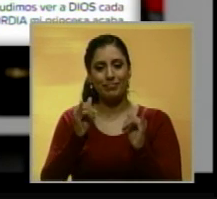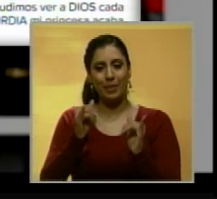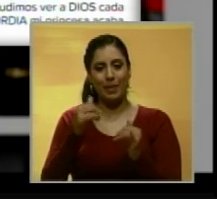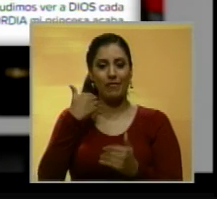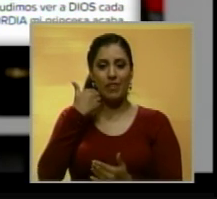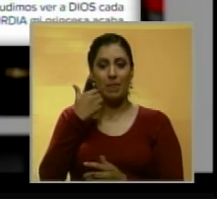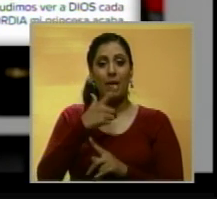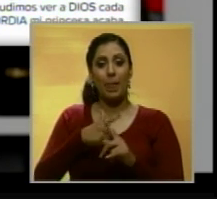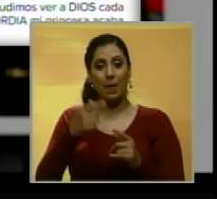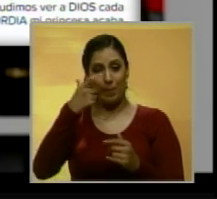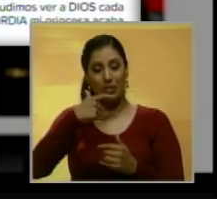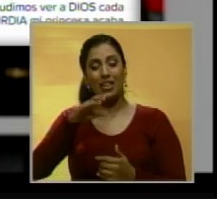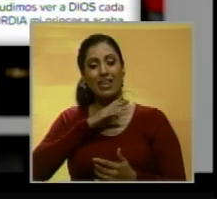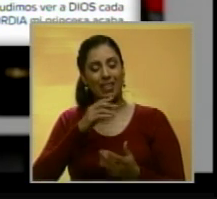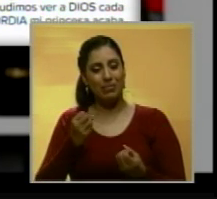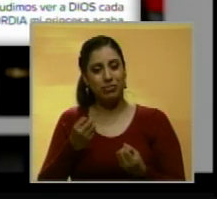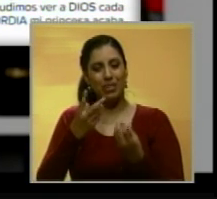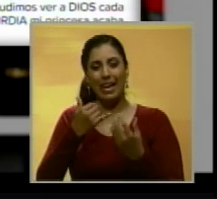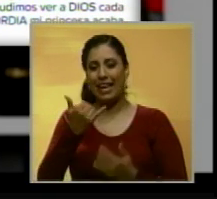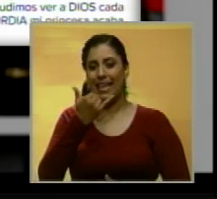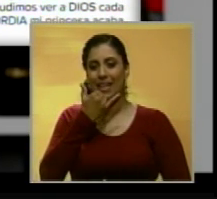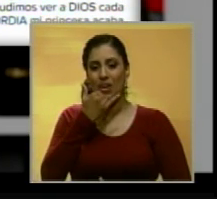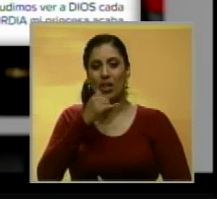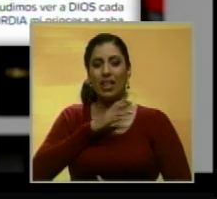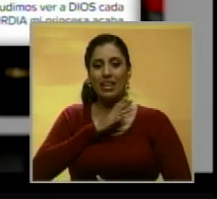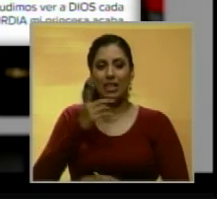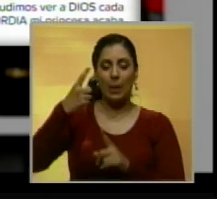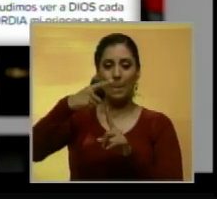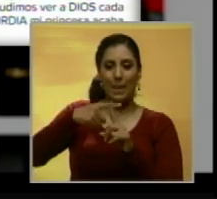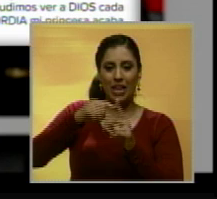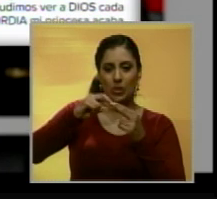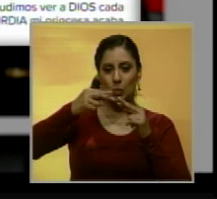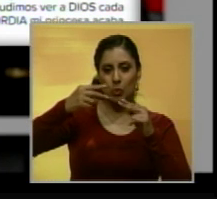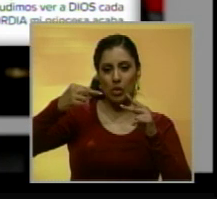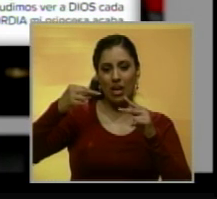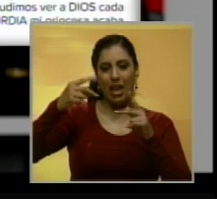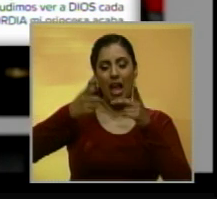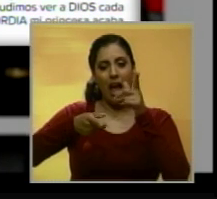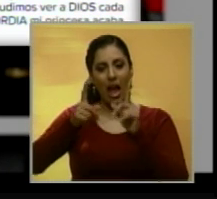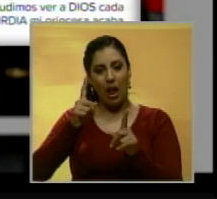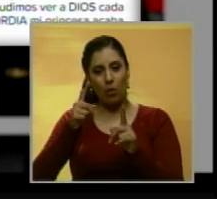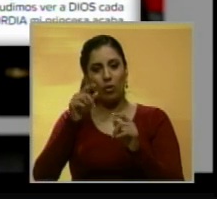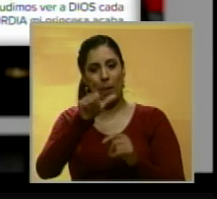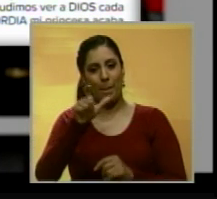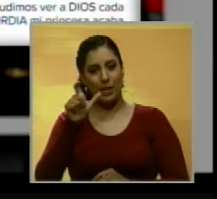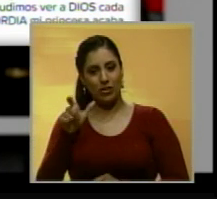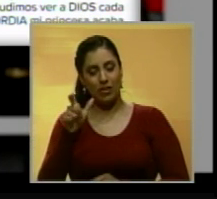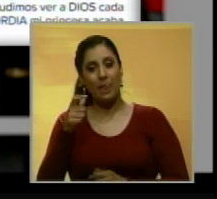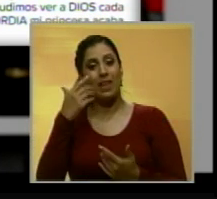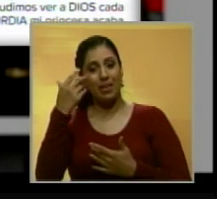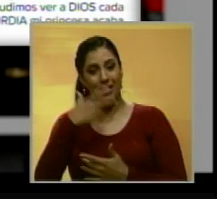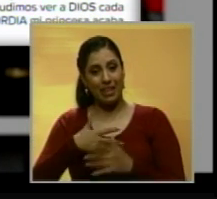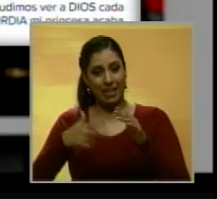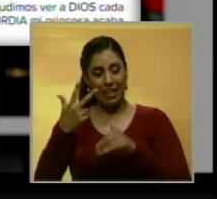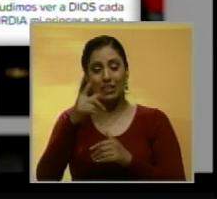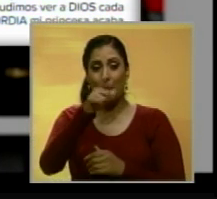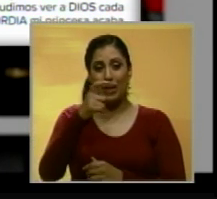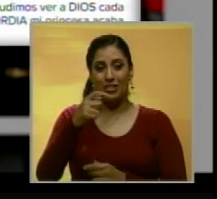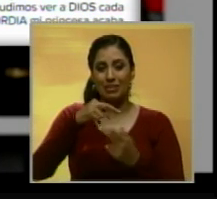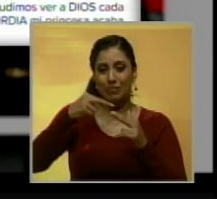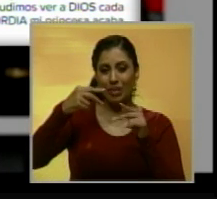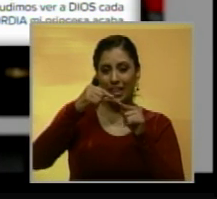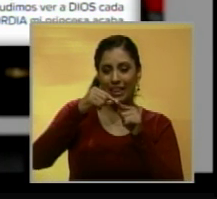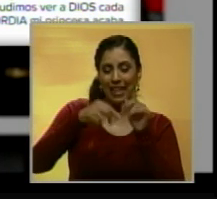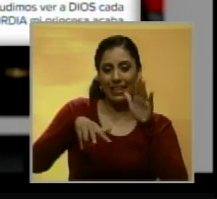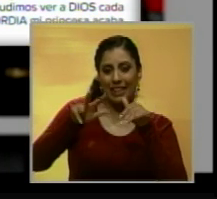los casos de trisonomía se ha producido un error y se ha añadido un cromosoma más en alguno de los pares. En la trisonomía 13, el cromosoma extra